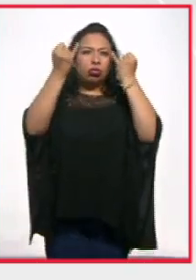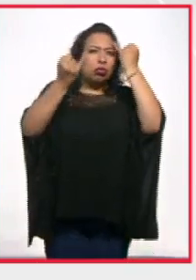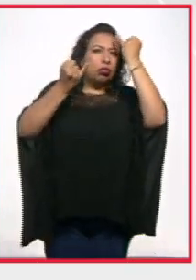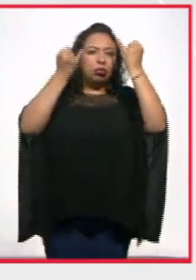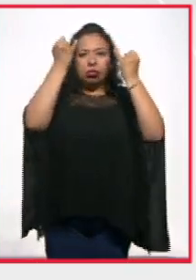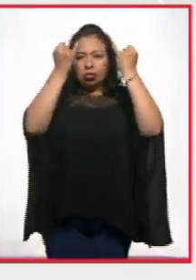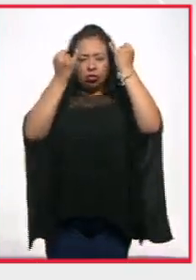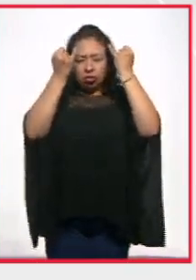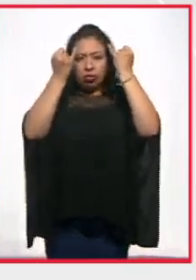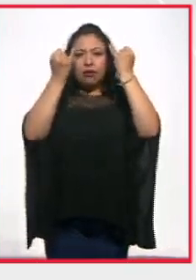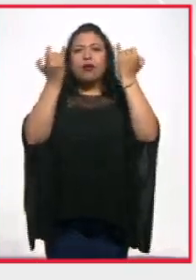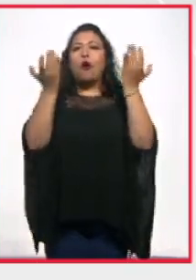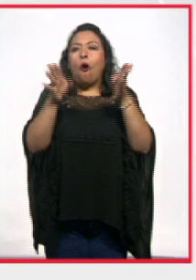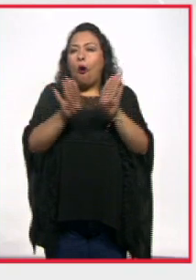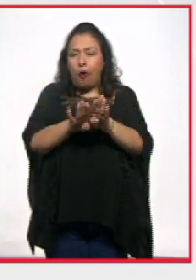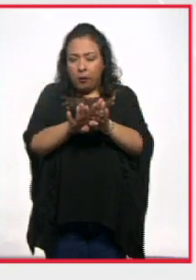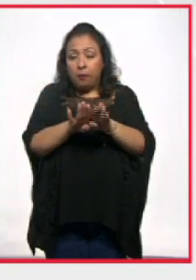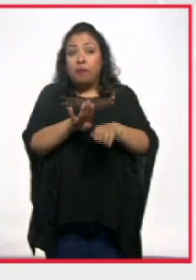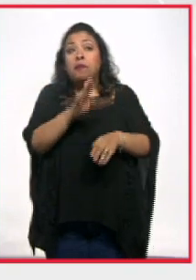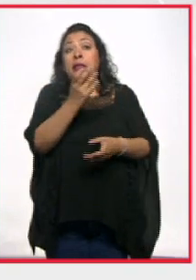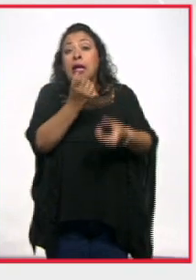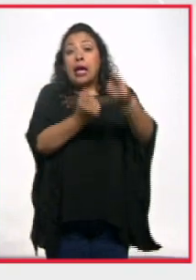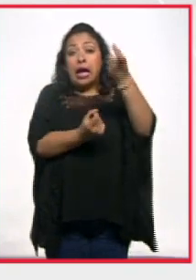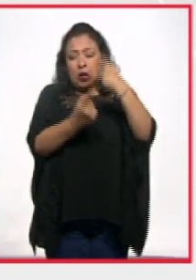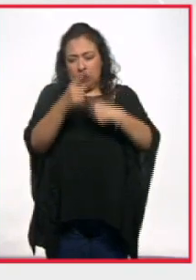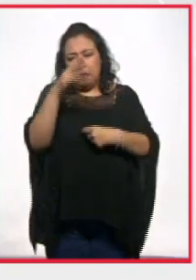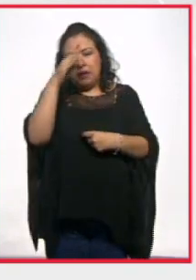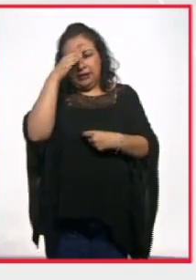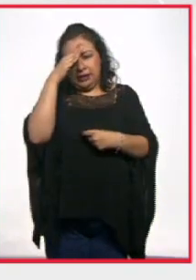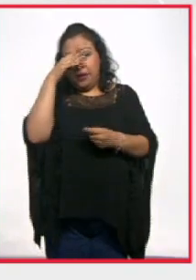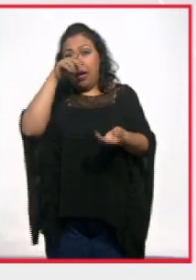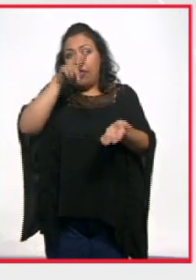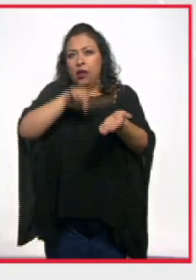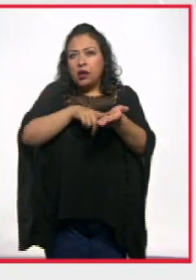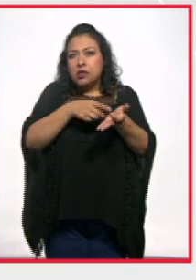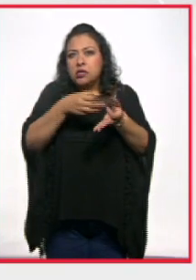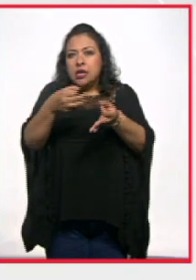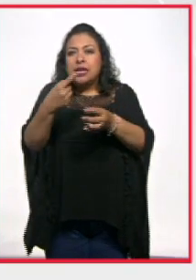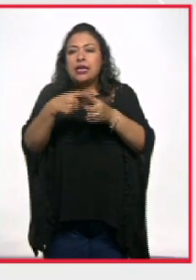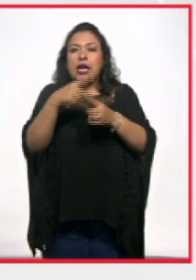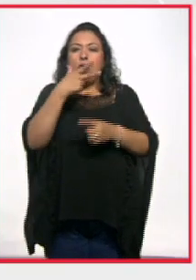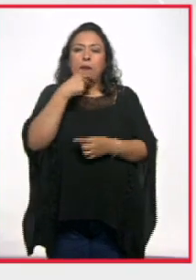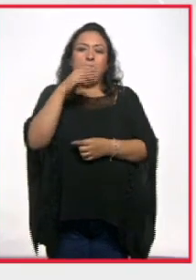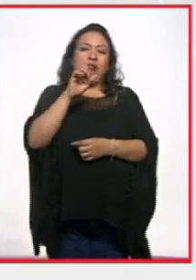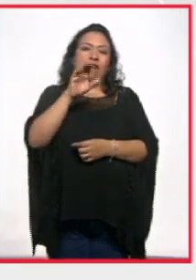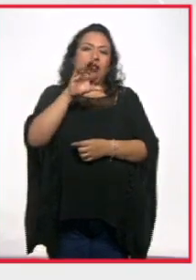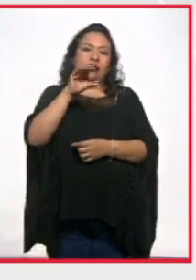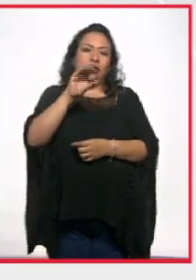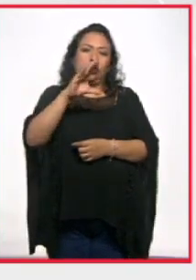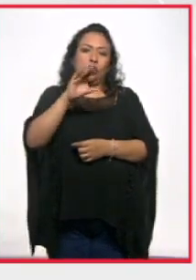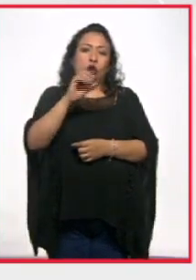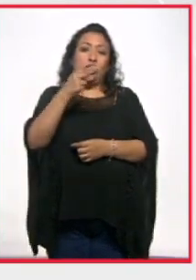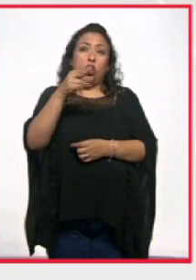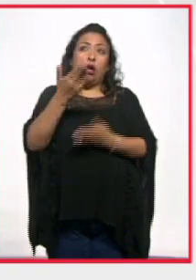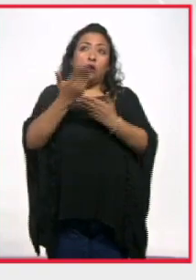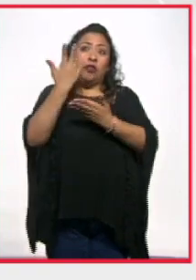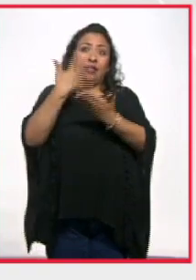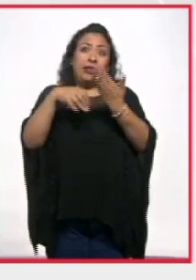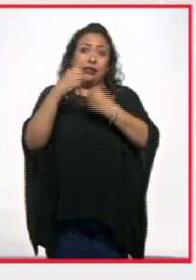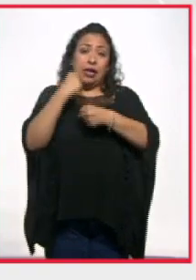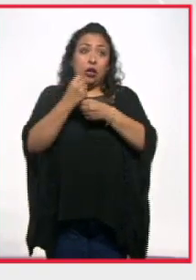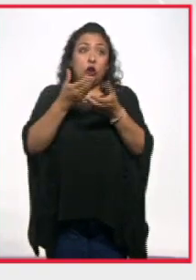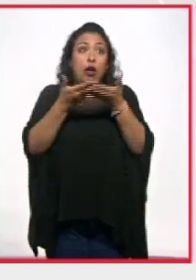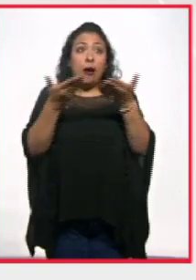y la imaginación? Algunas de estas reflexiones inquietaron a Francisco Hinojosa desde hace más de una década. Y